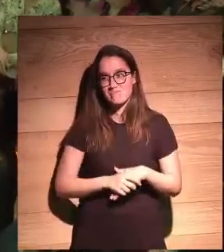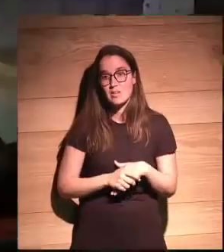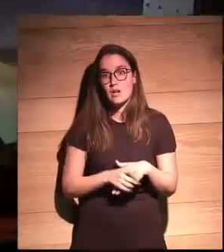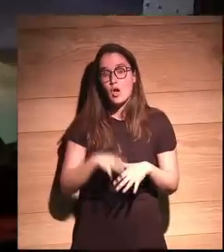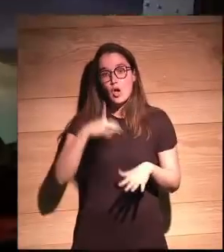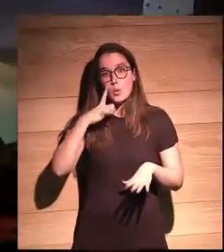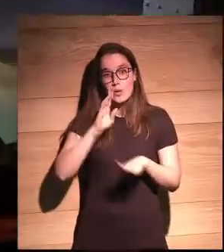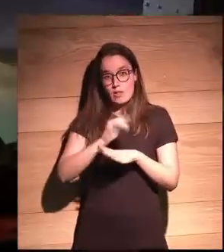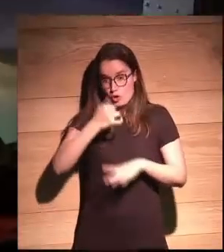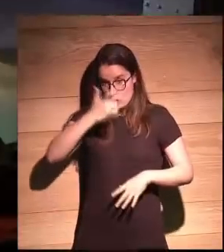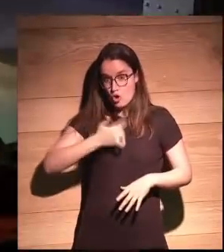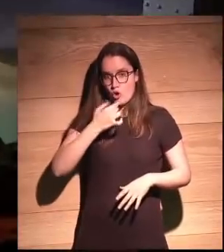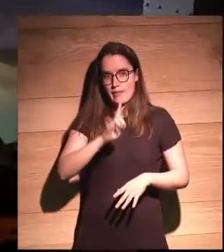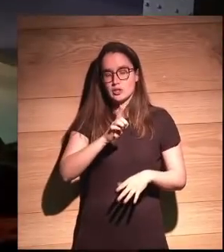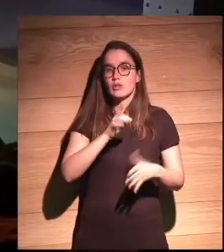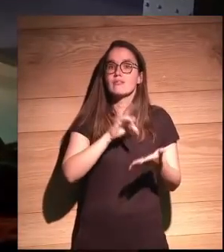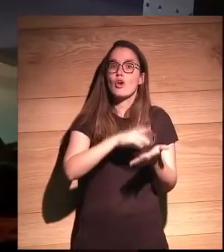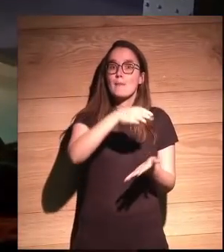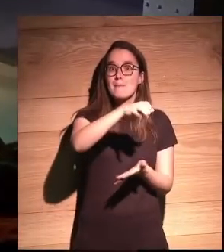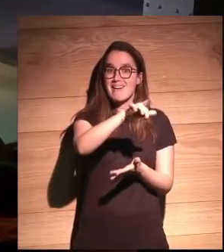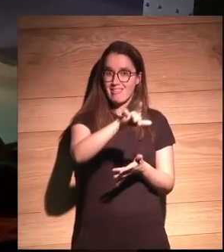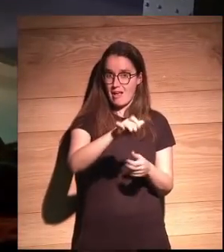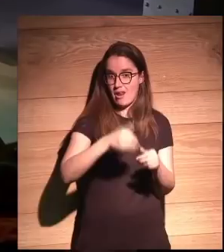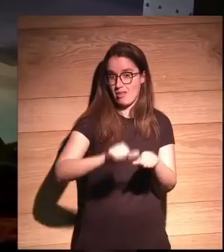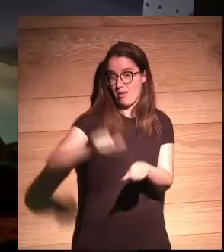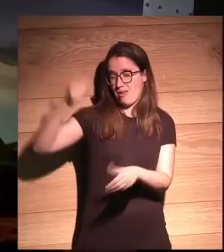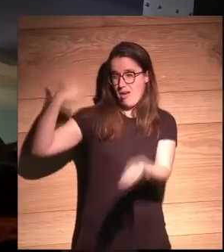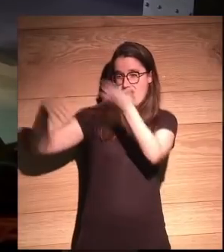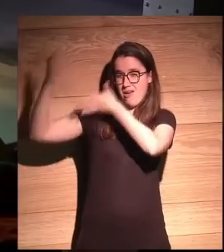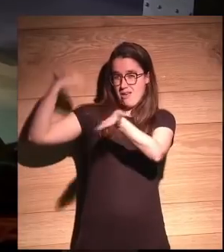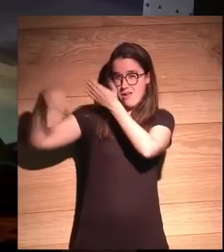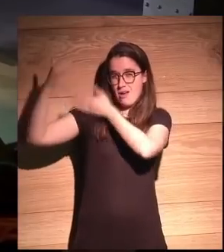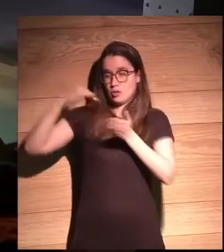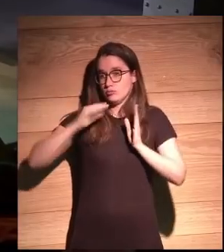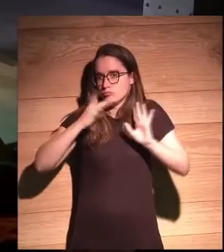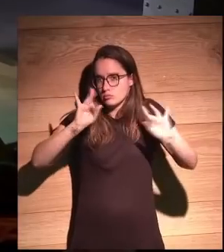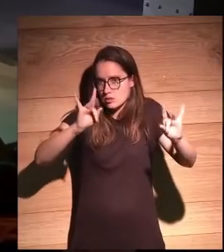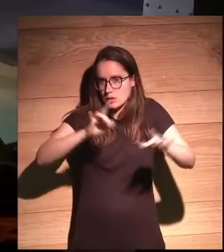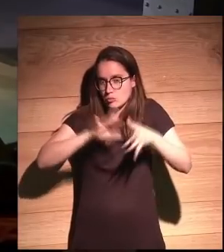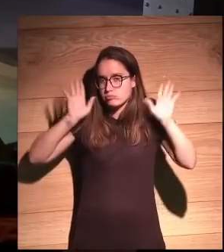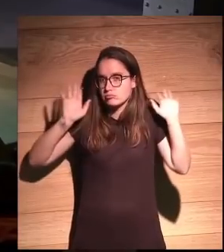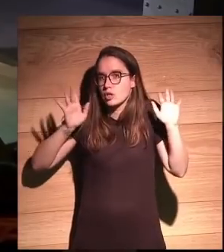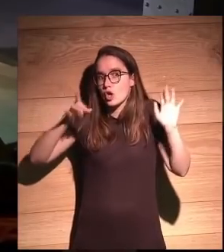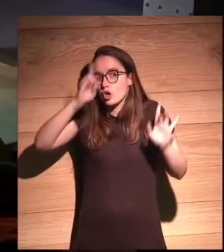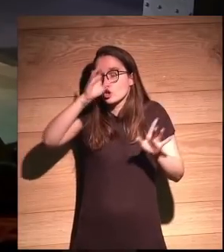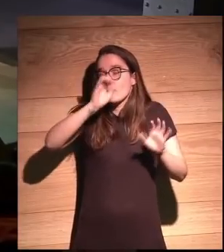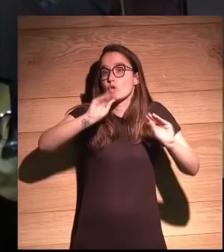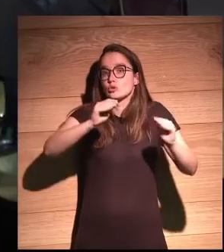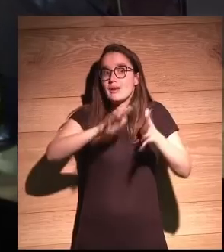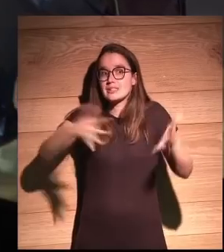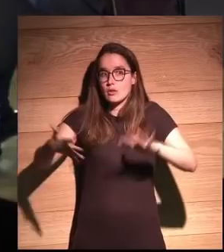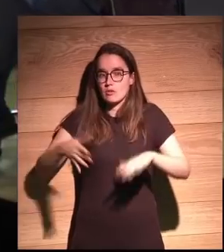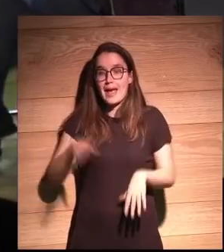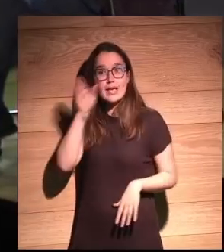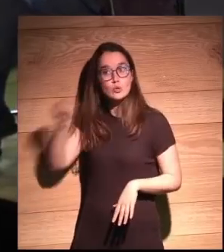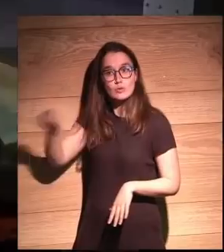Ojo, que no lo he dicho yo. Ha sido Marcial hace ya la tira de años. No, no, esto es cosa de Marcial. Me lo que no sé es ¿eh? Qué tal le parecería a Marcial la traducción.